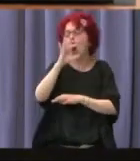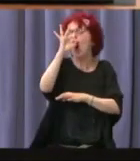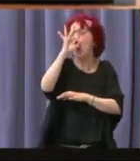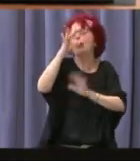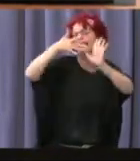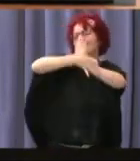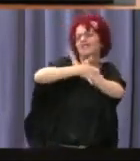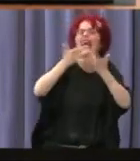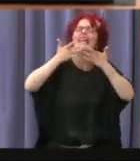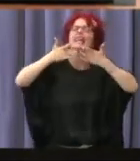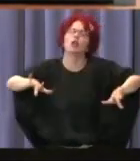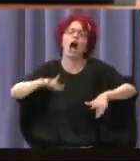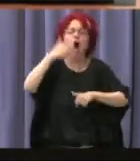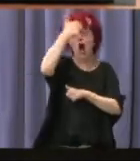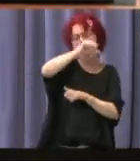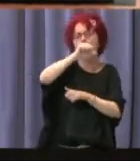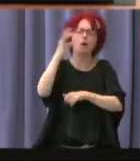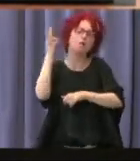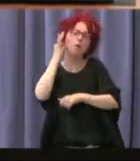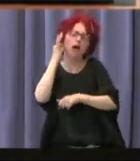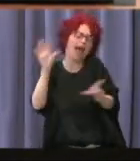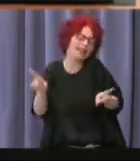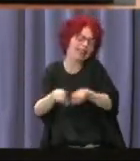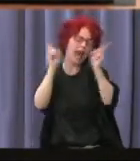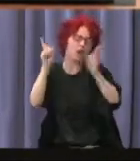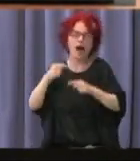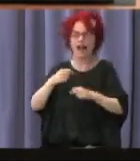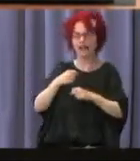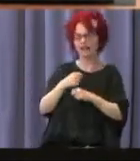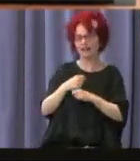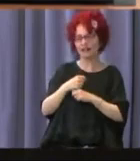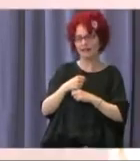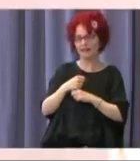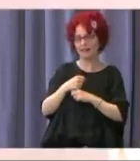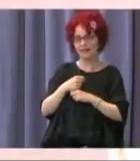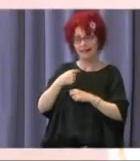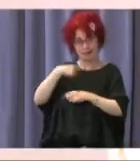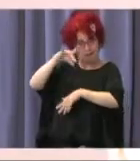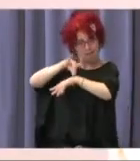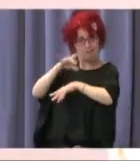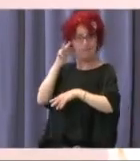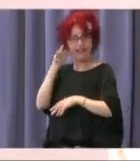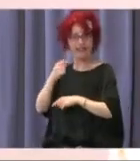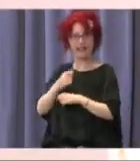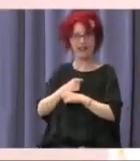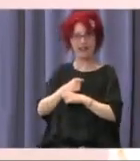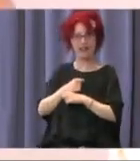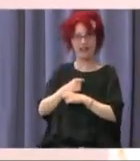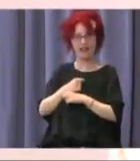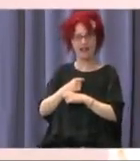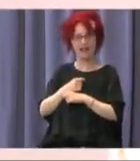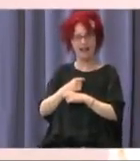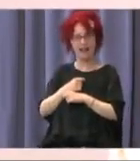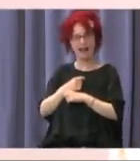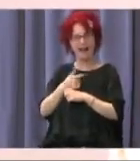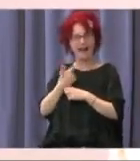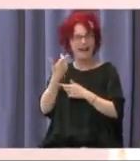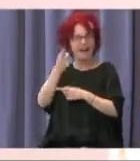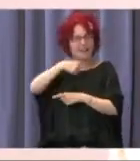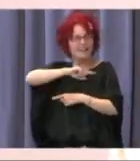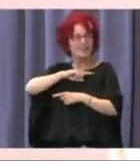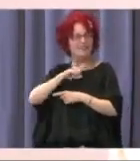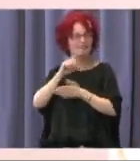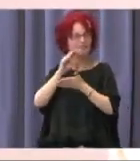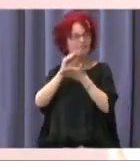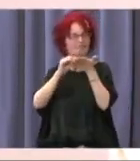o en a y a, lo dice la Real Academia, que no es nada de feminista. Quiero decir, es médica, es técnica. Es decir, esa, a